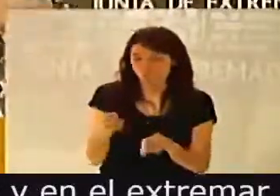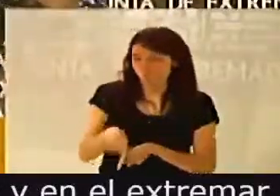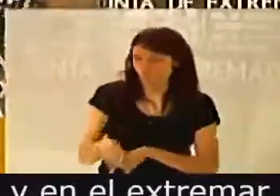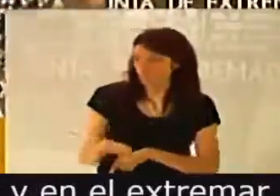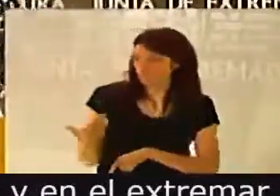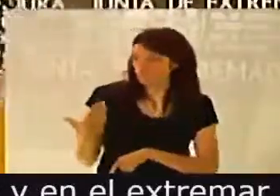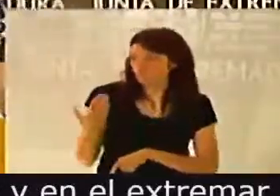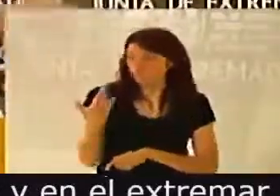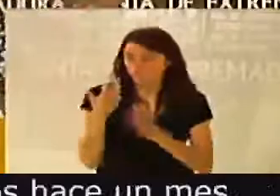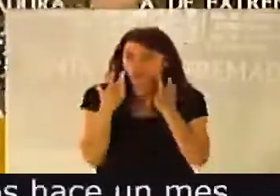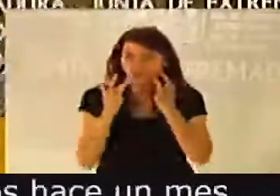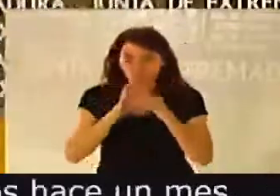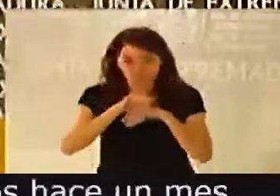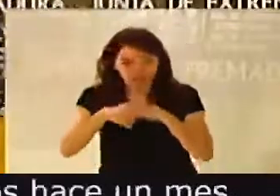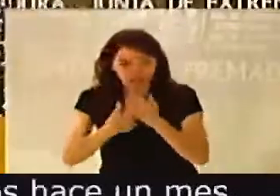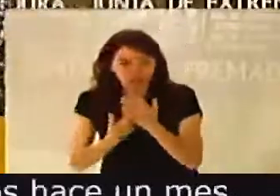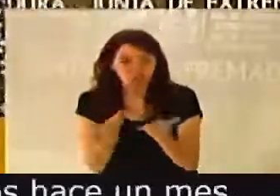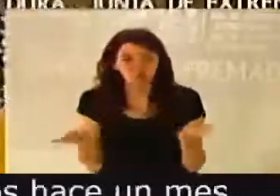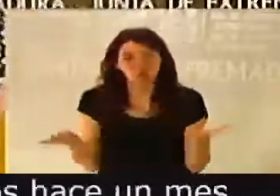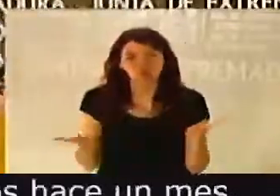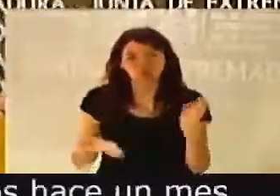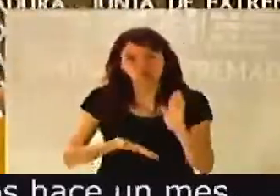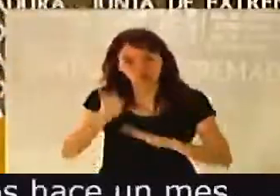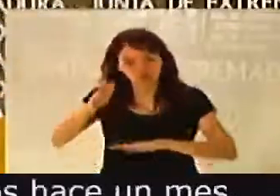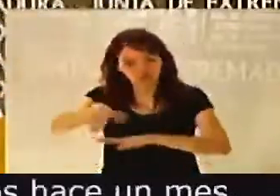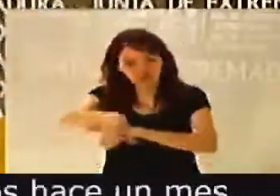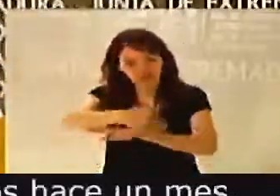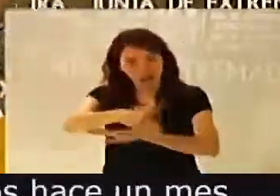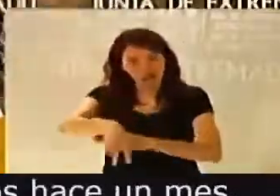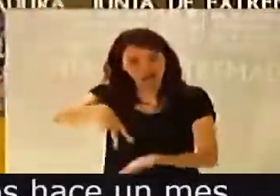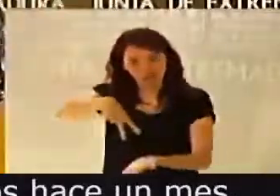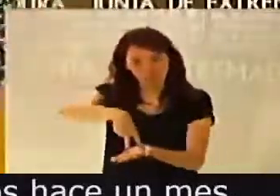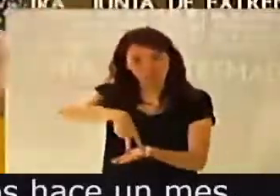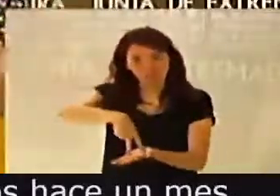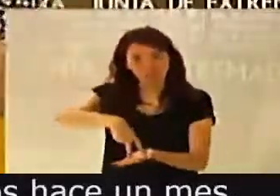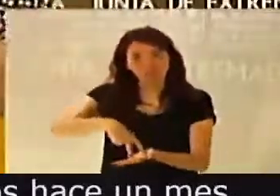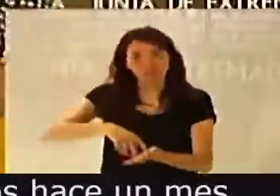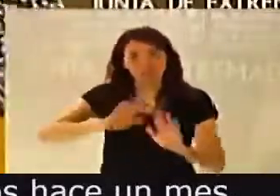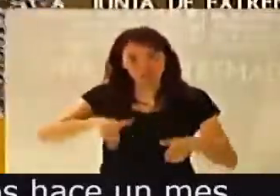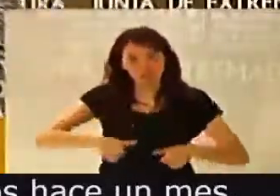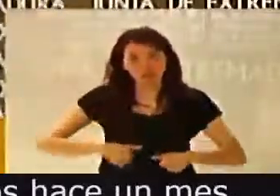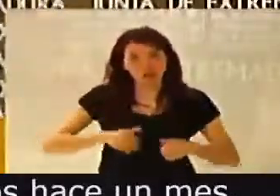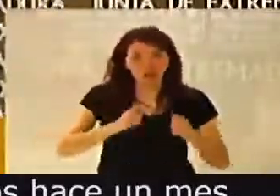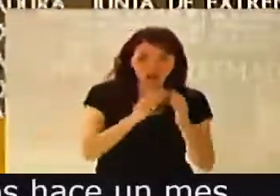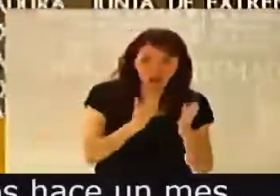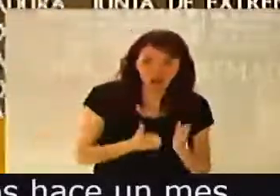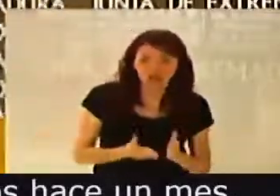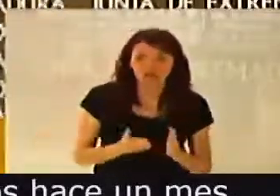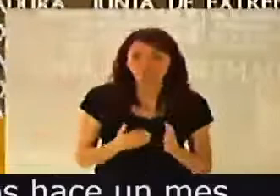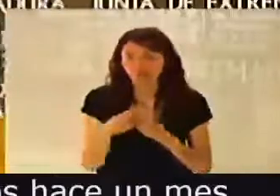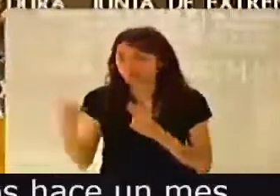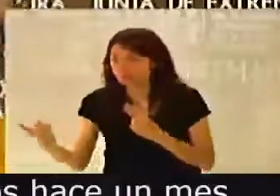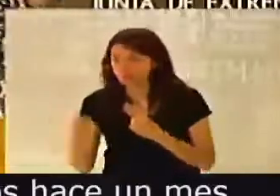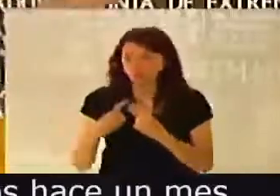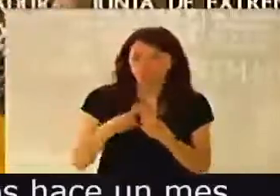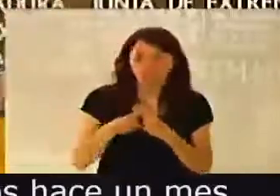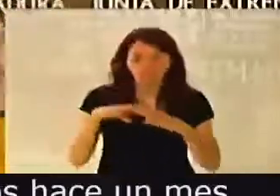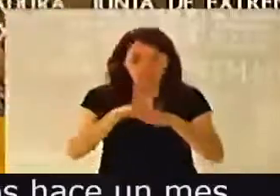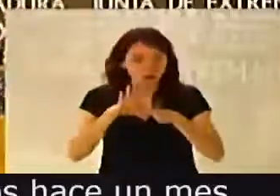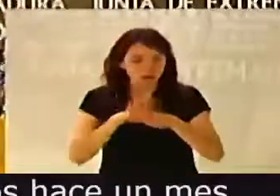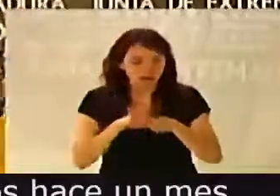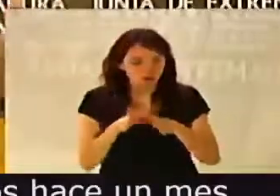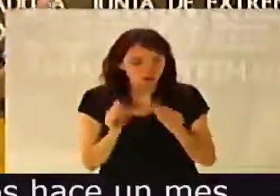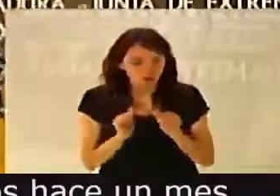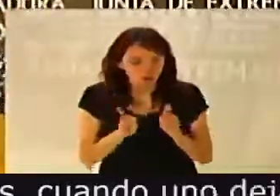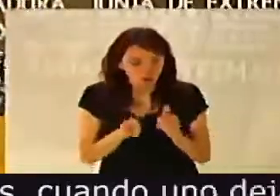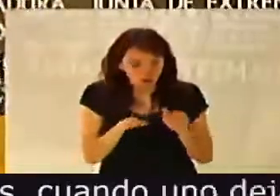lavarnos las manos, de cuando sales de casa, como estamos nosotros ahora aquí, volvamos luego a nuestras casas, cuando uno deja los zapatos en la entrada, se lava